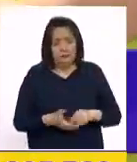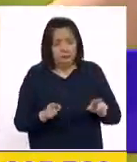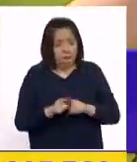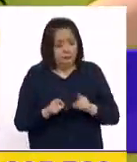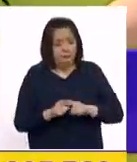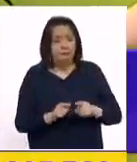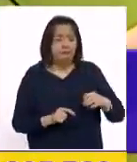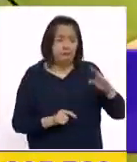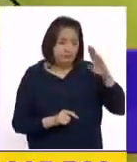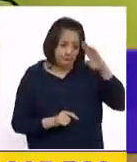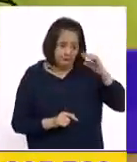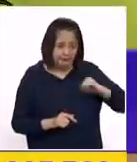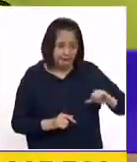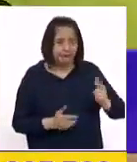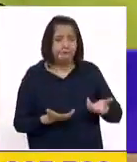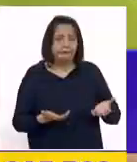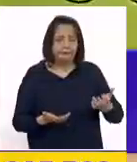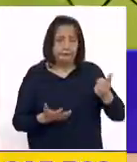También del Serenazgo,